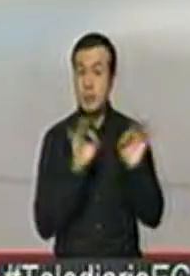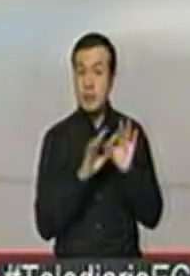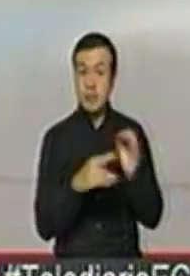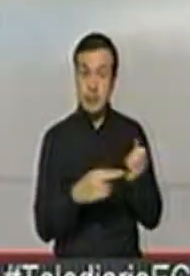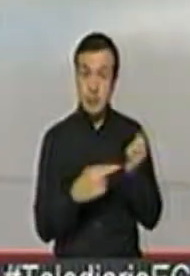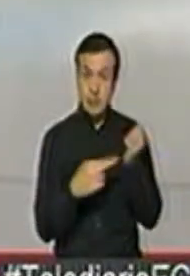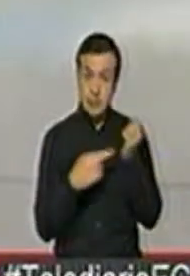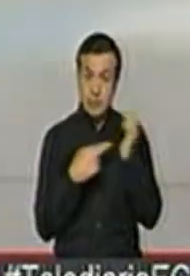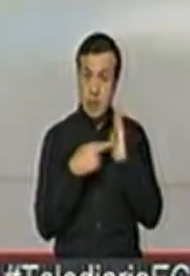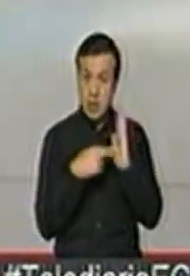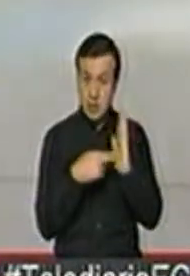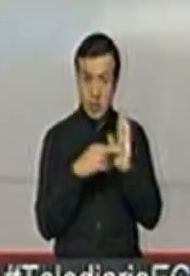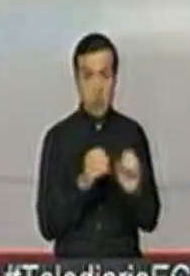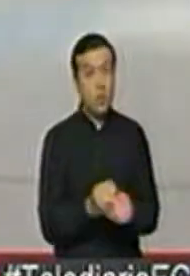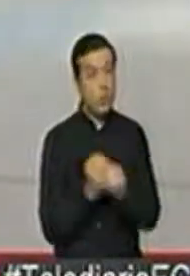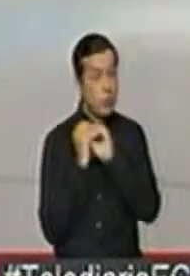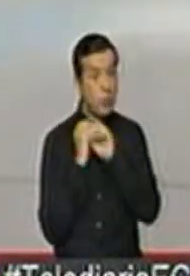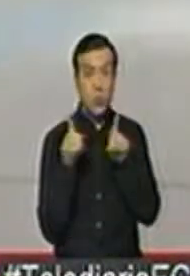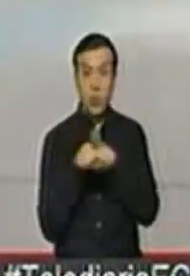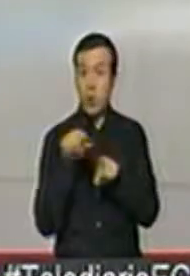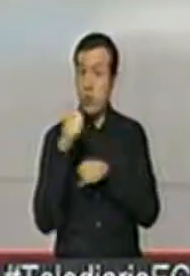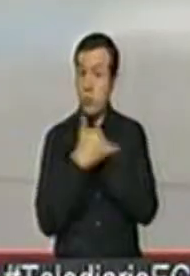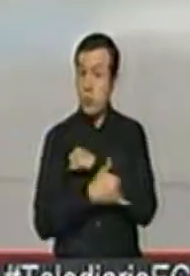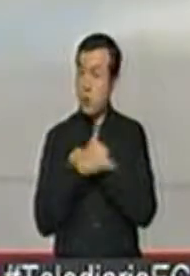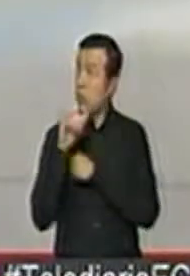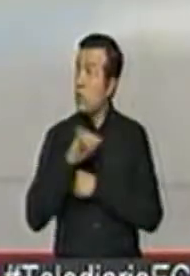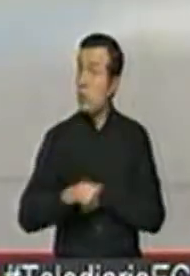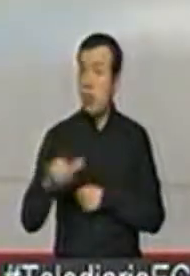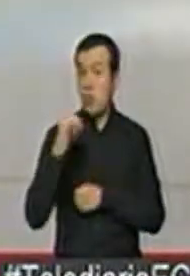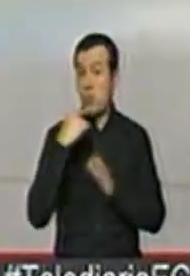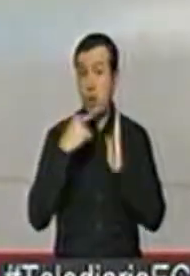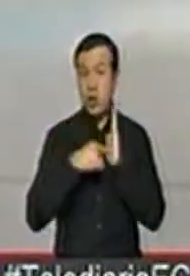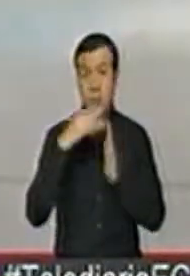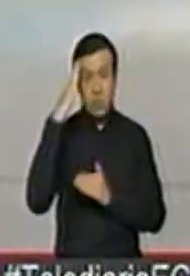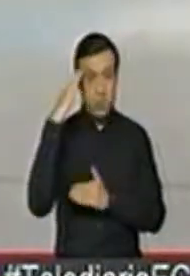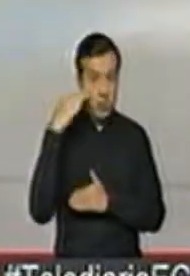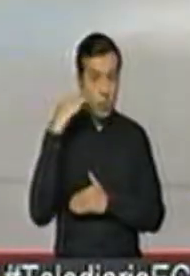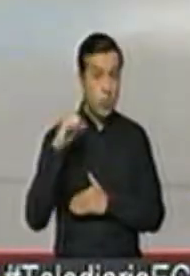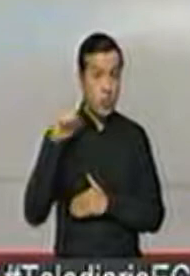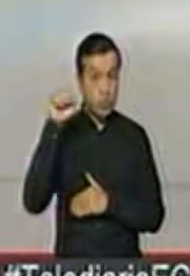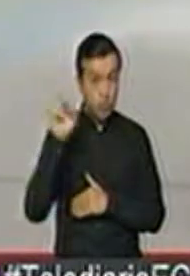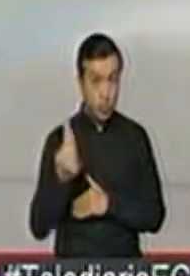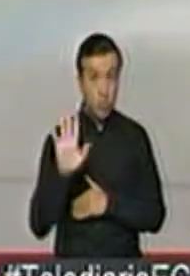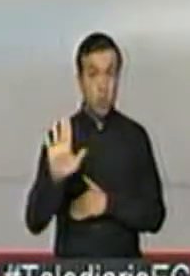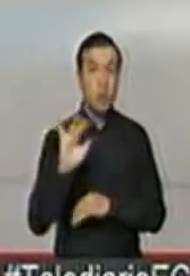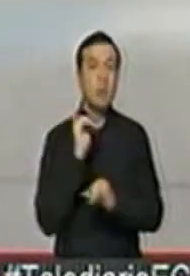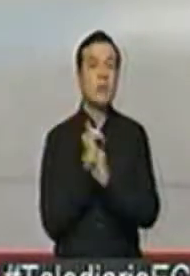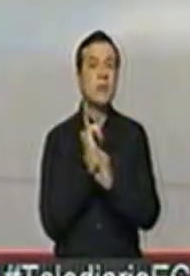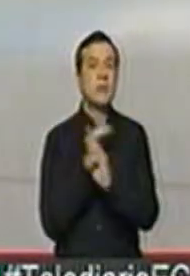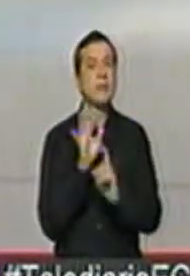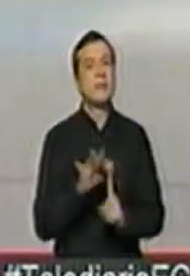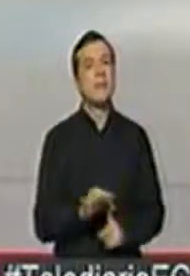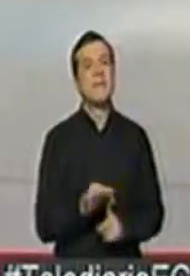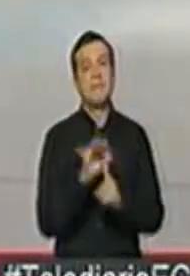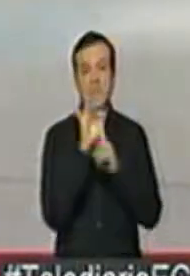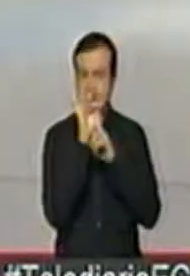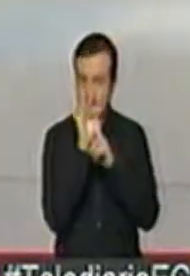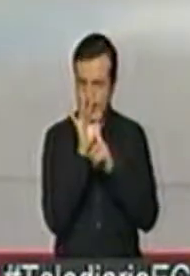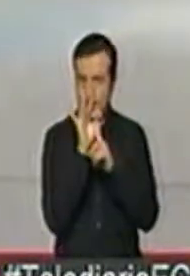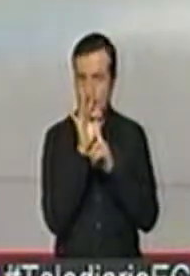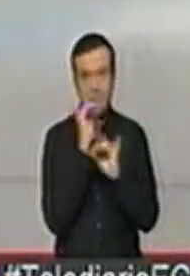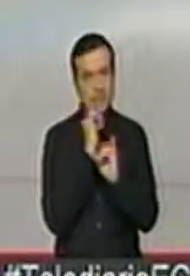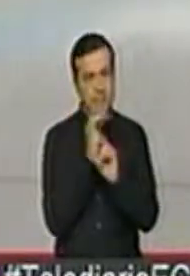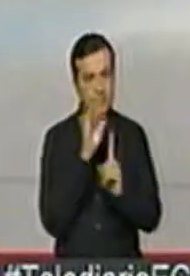requisito obligatorio, tal como se hacen en otros países. Por ejemplo, en Corea del Sur se tiene un instituto especializado en donde se